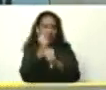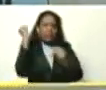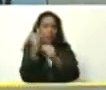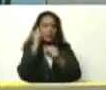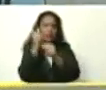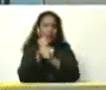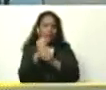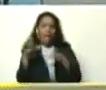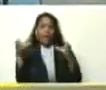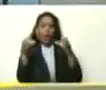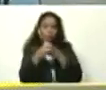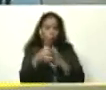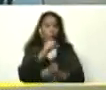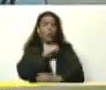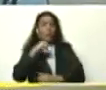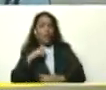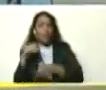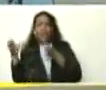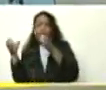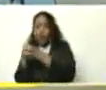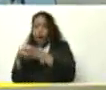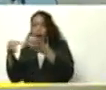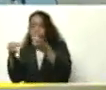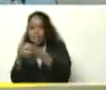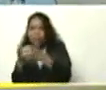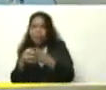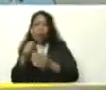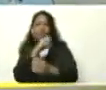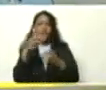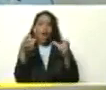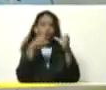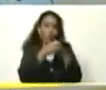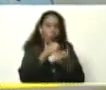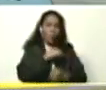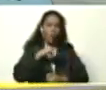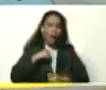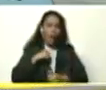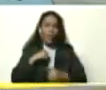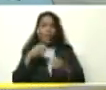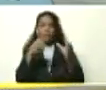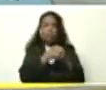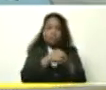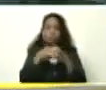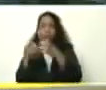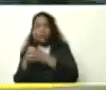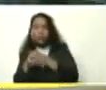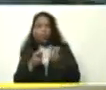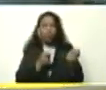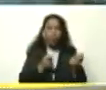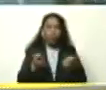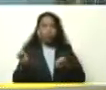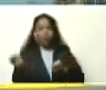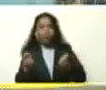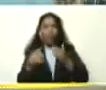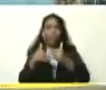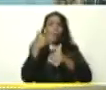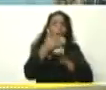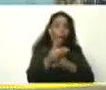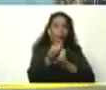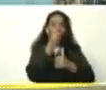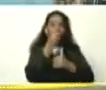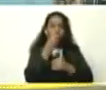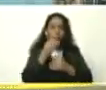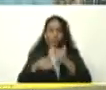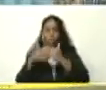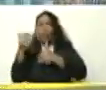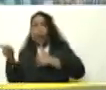Entre reunión privada, reunión con el equipo, reunión privada, y luego la comida,